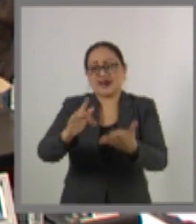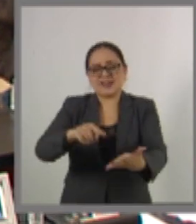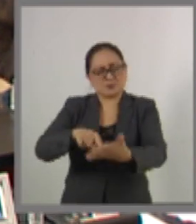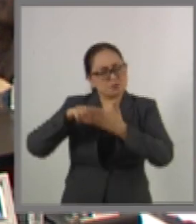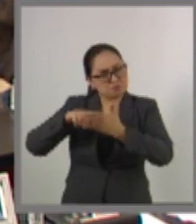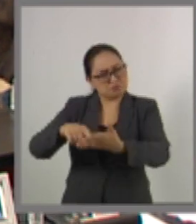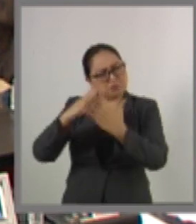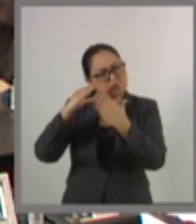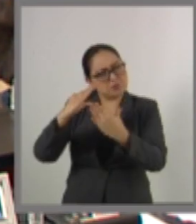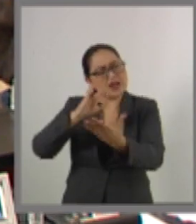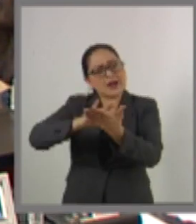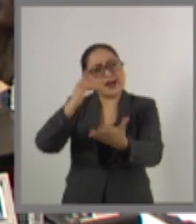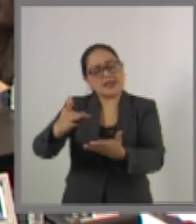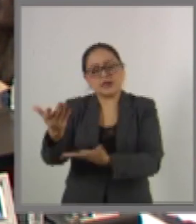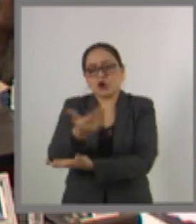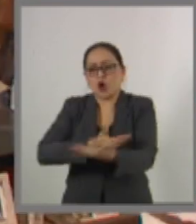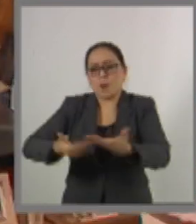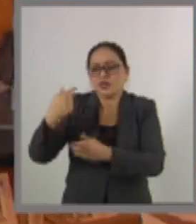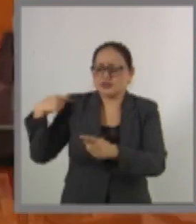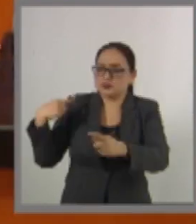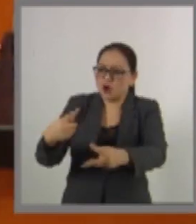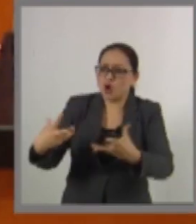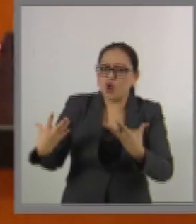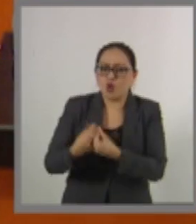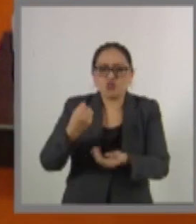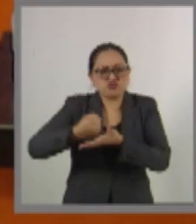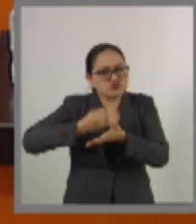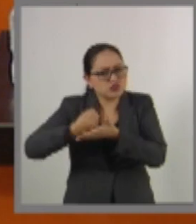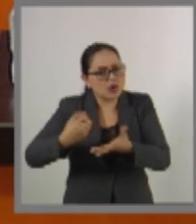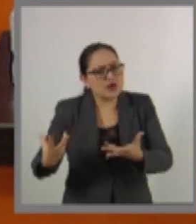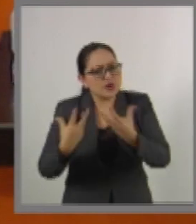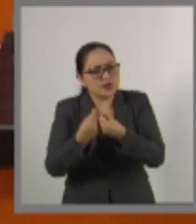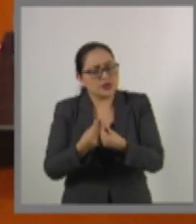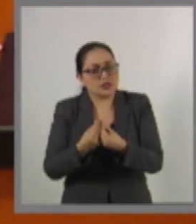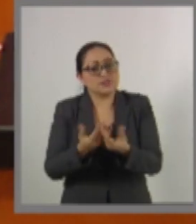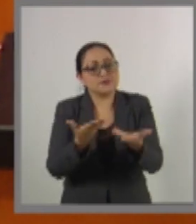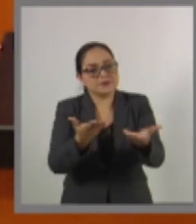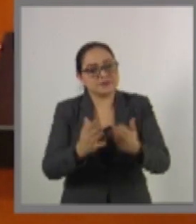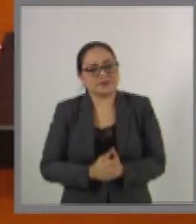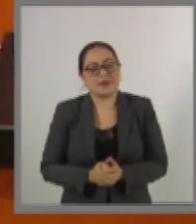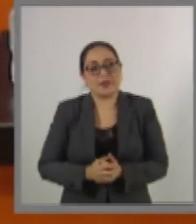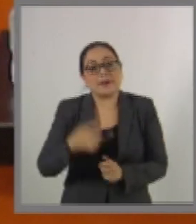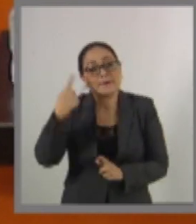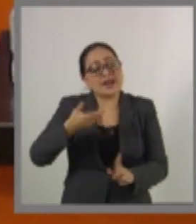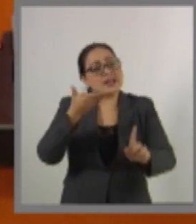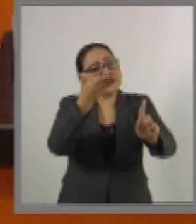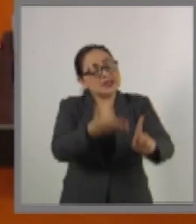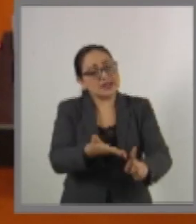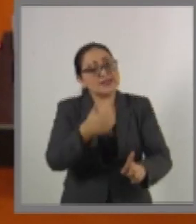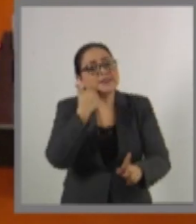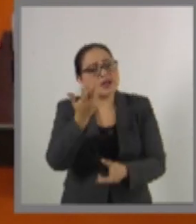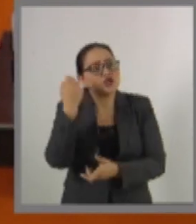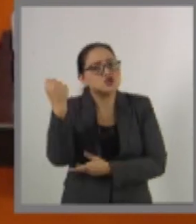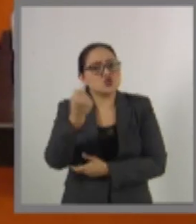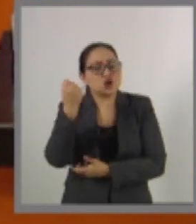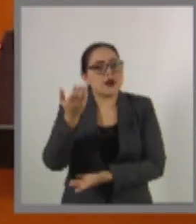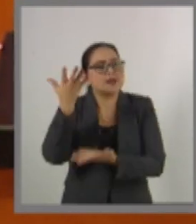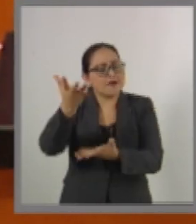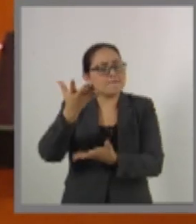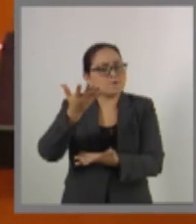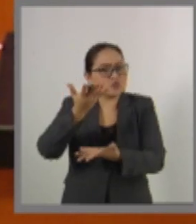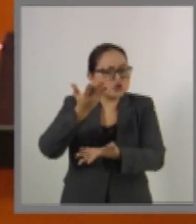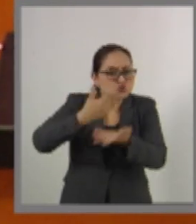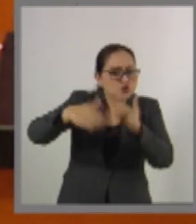enseñanzas y gracias por compartir estas batallas. A ti no me queda más que desearte fortuna, suerte y el éxito